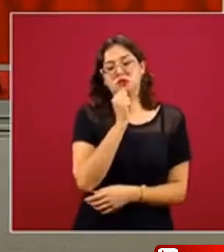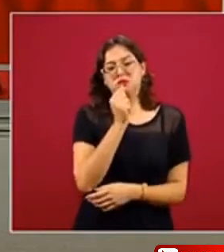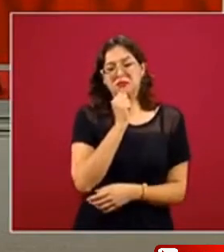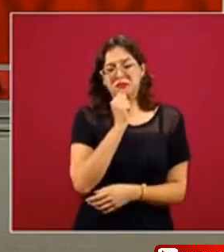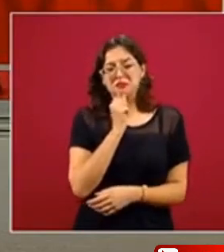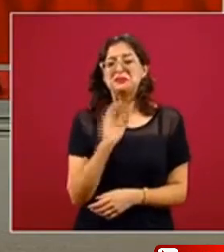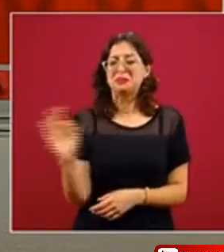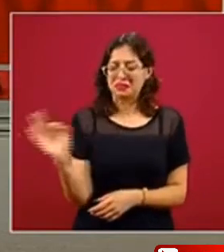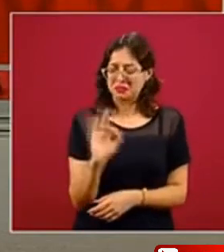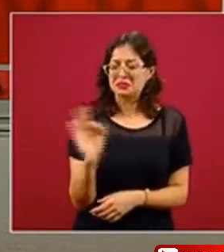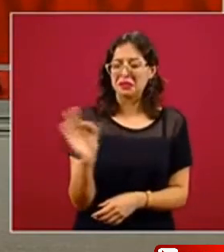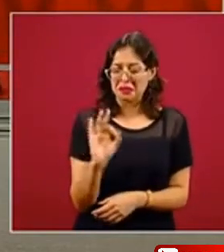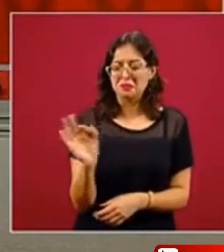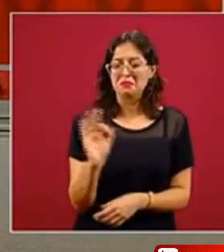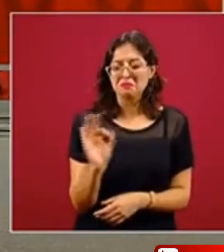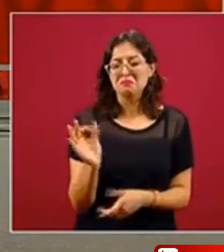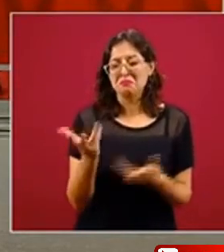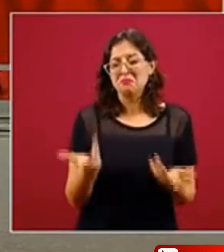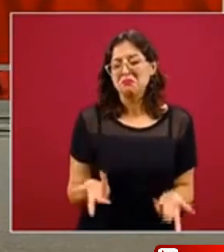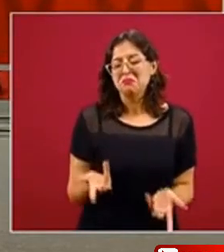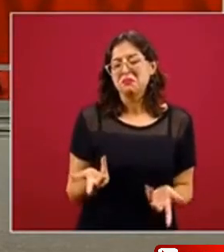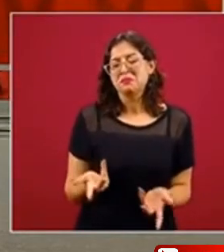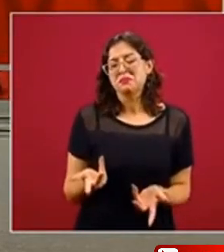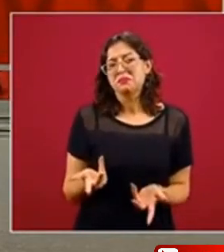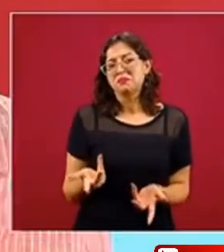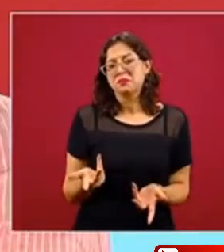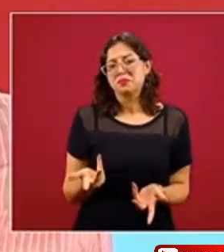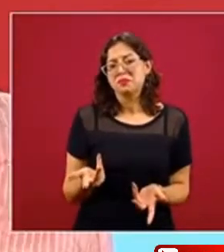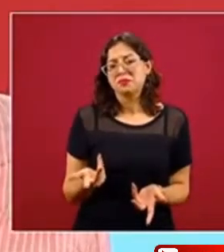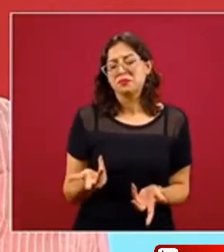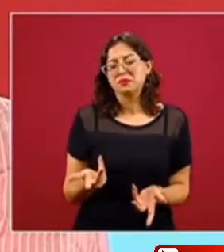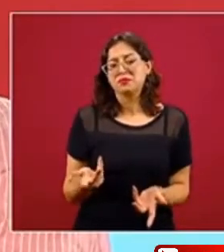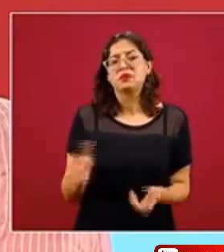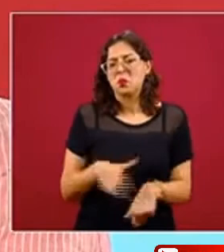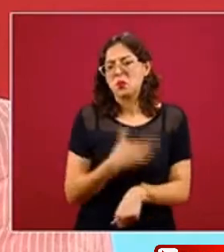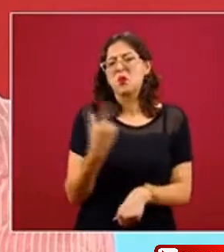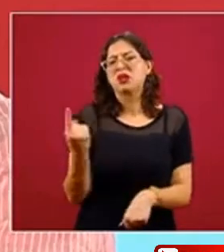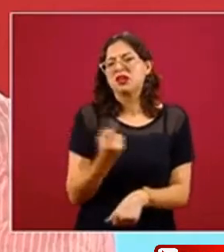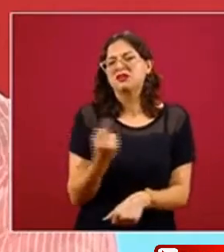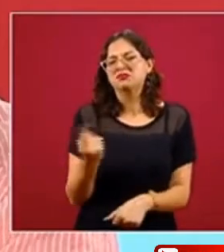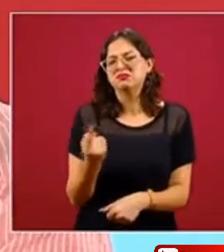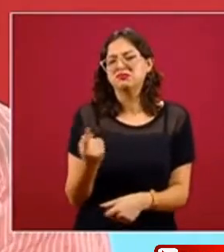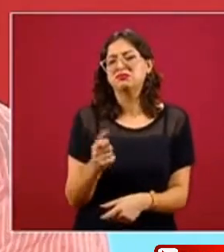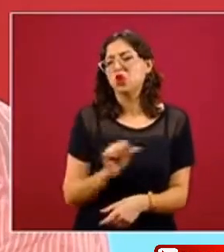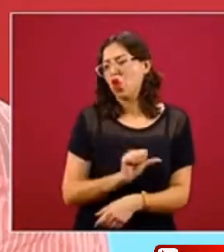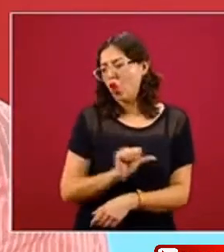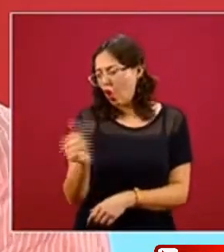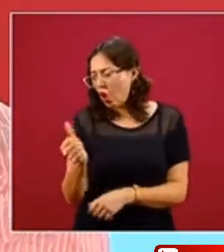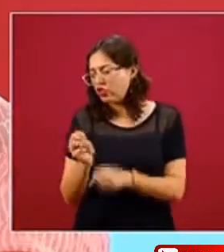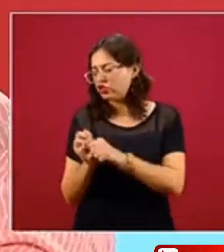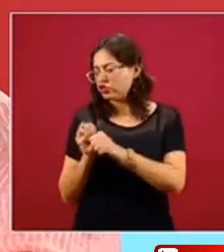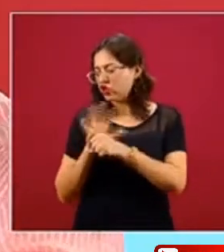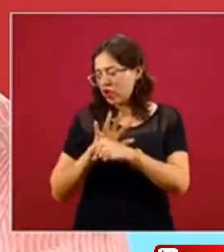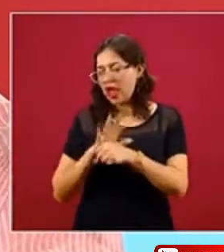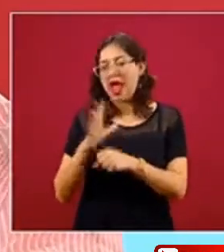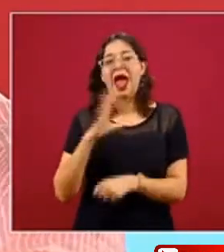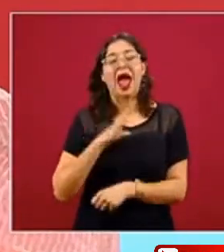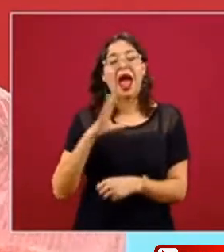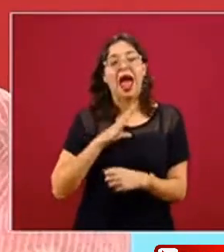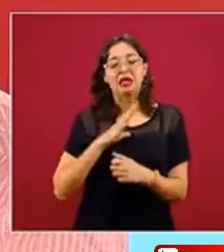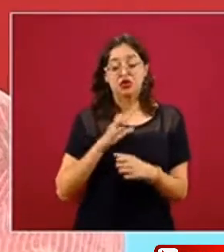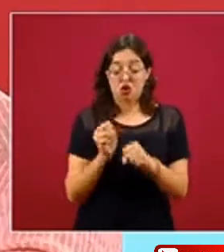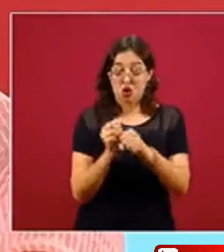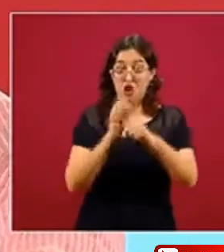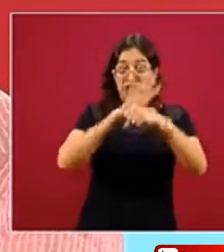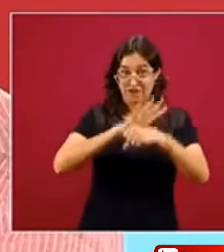lo más probable, y cuando se piensa que es lo más probable es por la experiencia con otros coronavirus. Hay otros 6